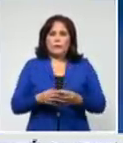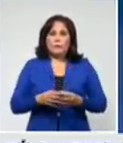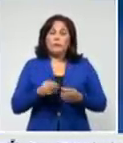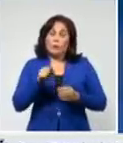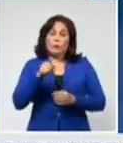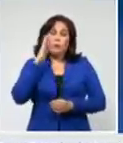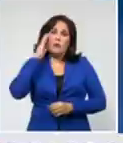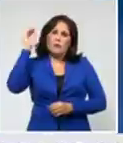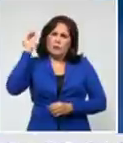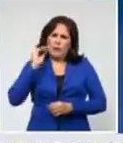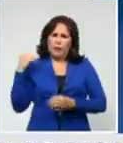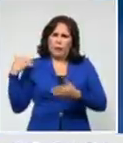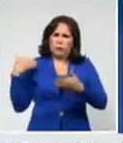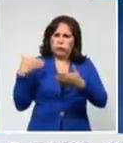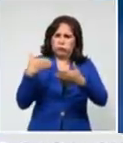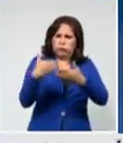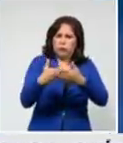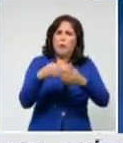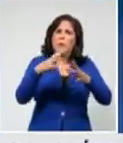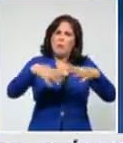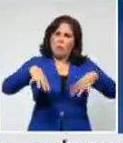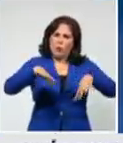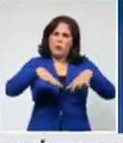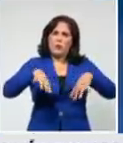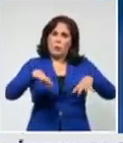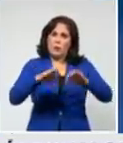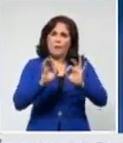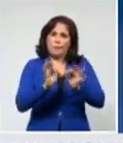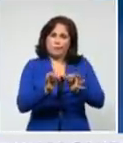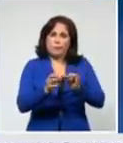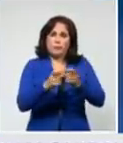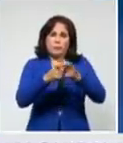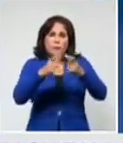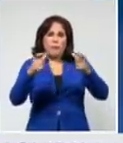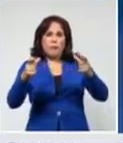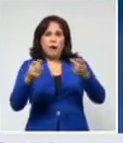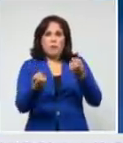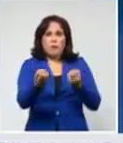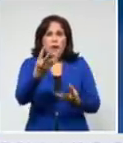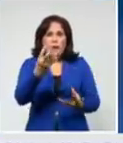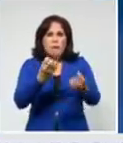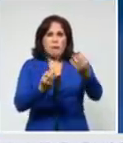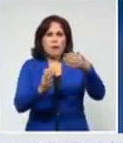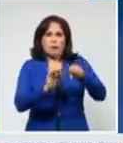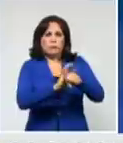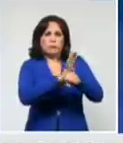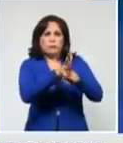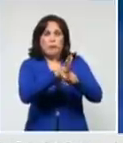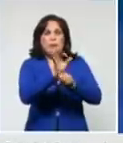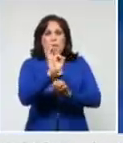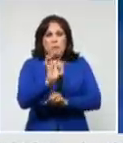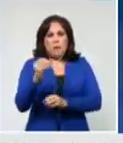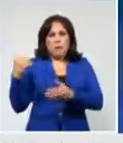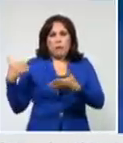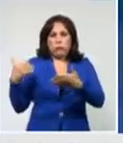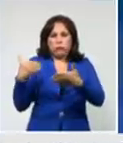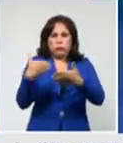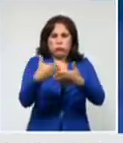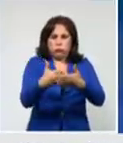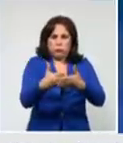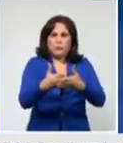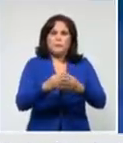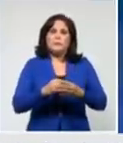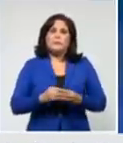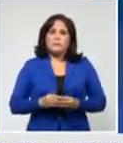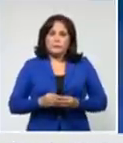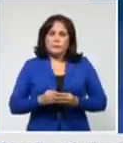ustedes conocen, ha venido presentando un número de casos confirmados en los últimos días, en las